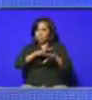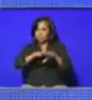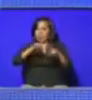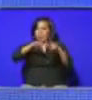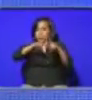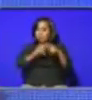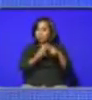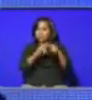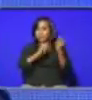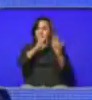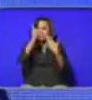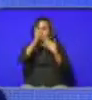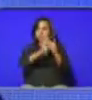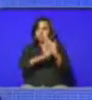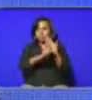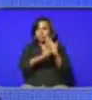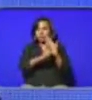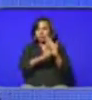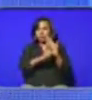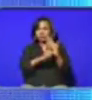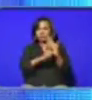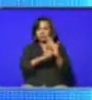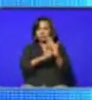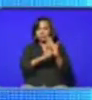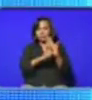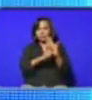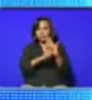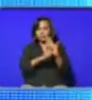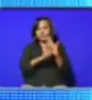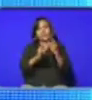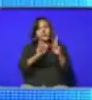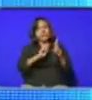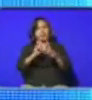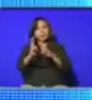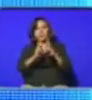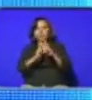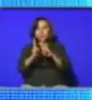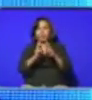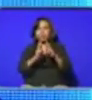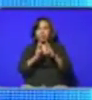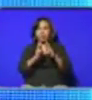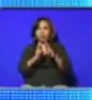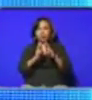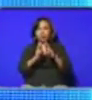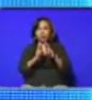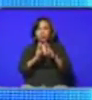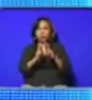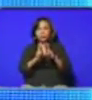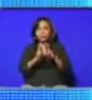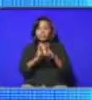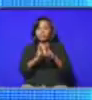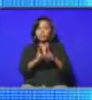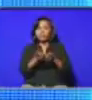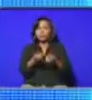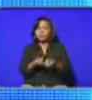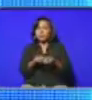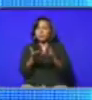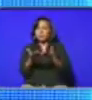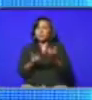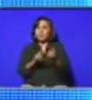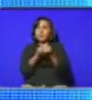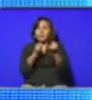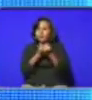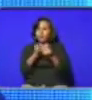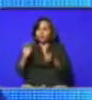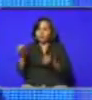proyecto, sobre todo relacionado a lo que termina siendo la sal y la luz del mundo, que son los jóvenes. O sea, es